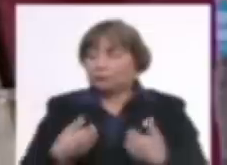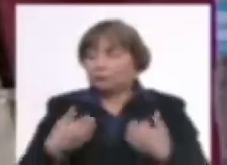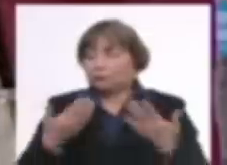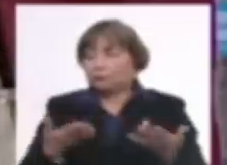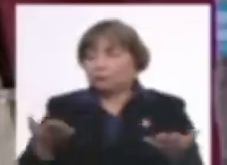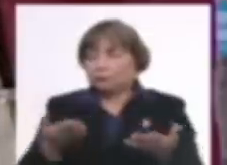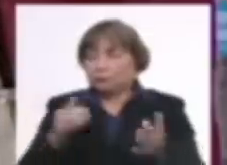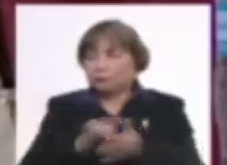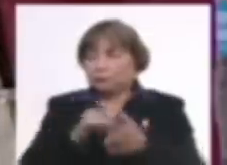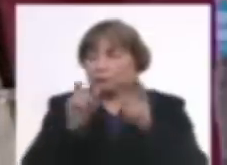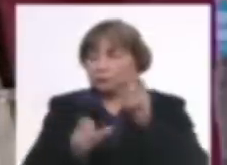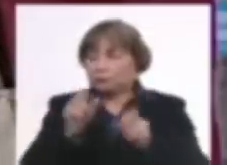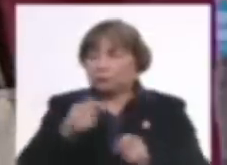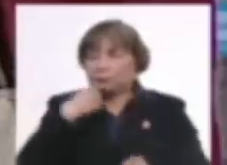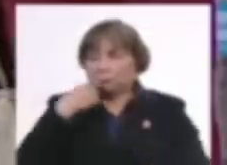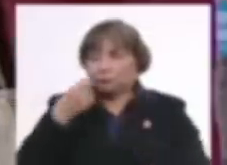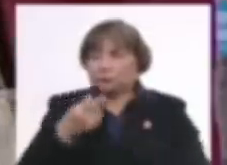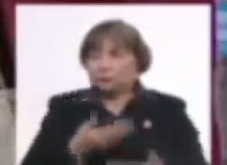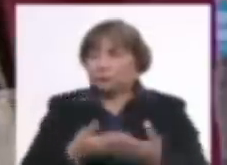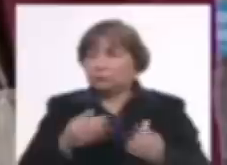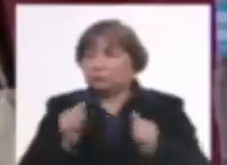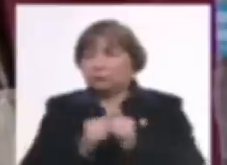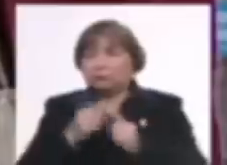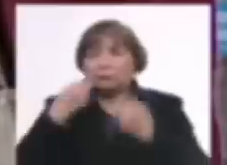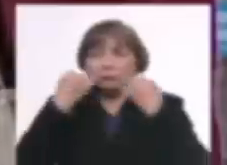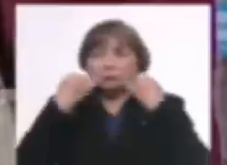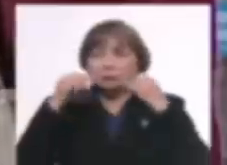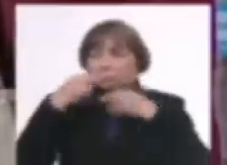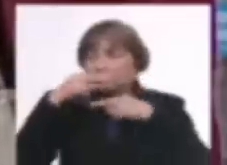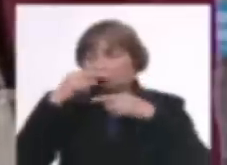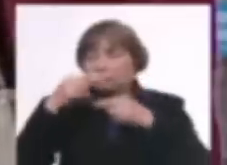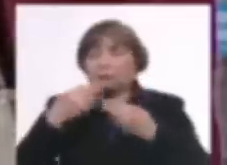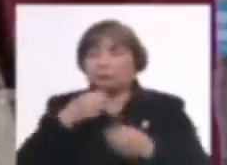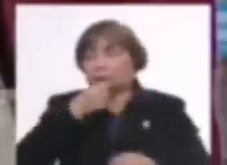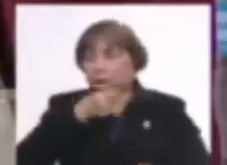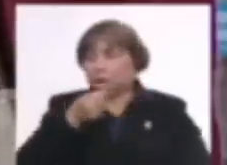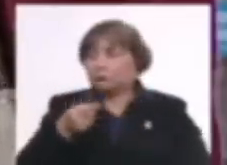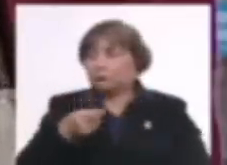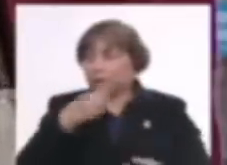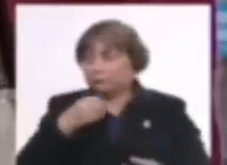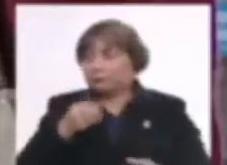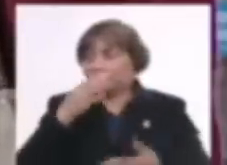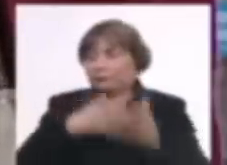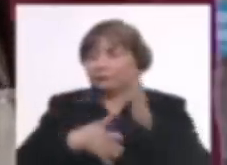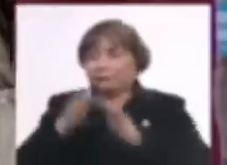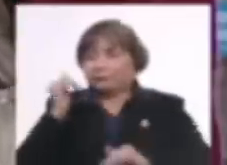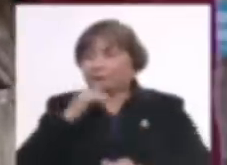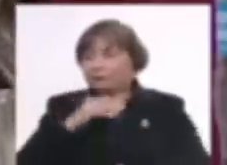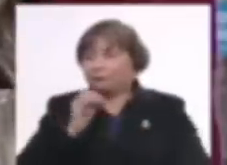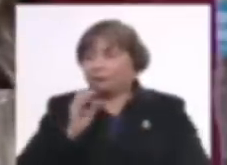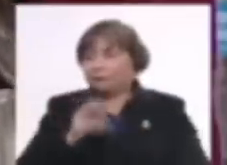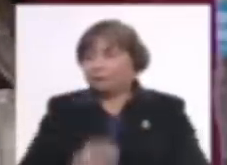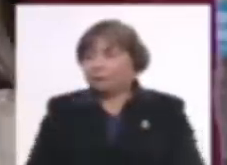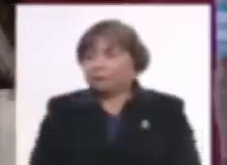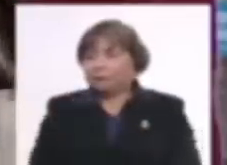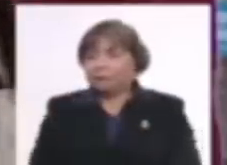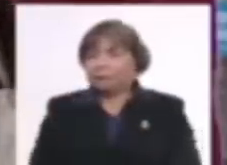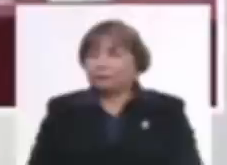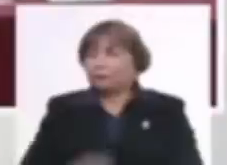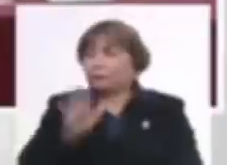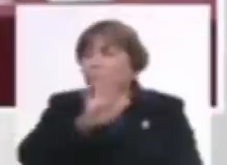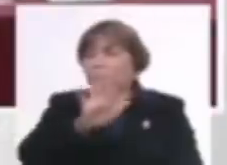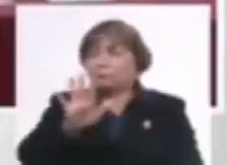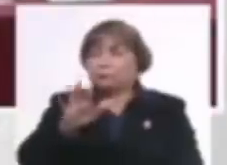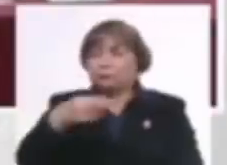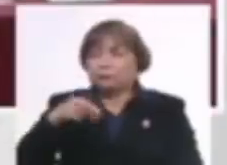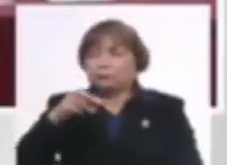sí, pero que la población se dé cuenta la clase de noticias que sacan los medios de comunicación. Okay. Falsos. Ok. ¿Y